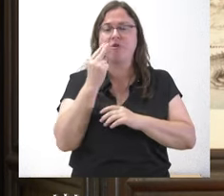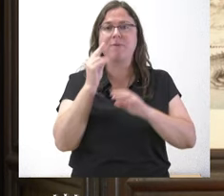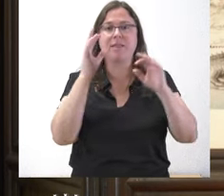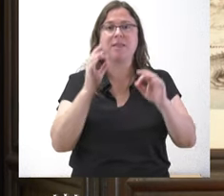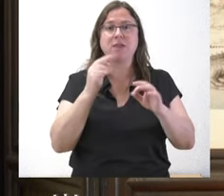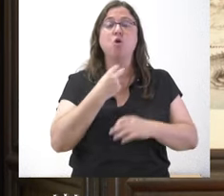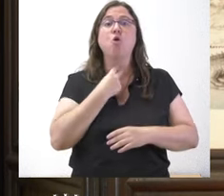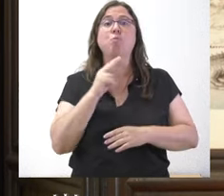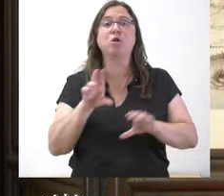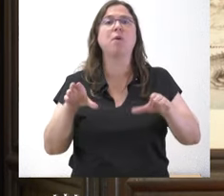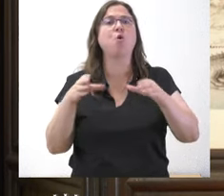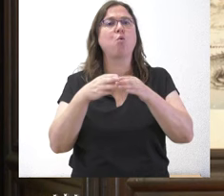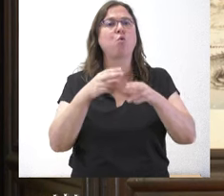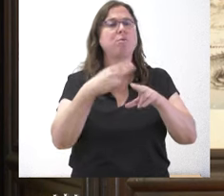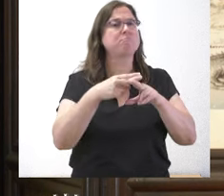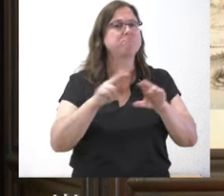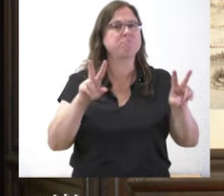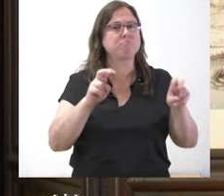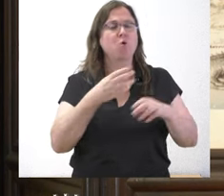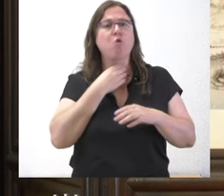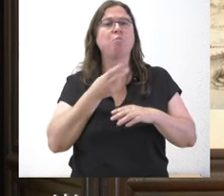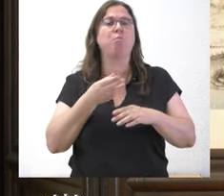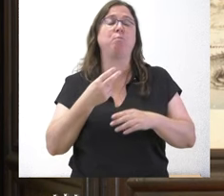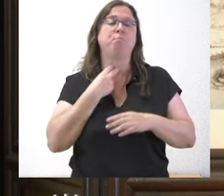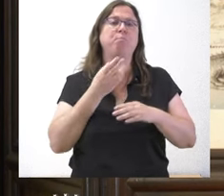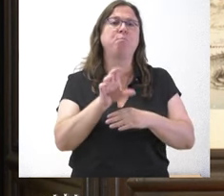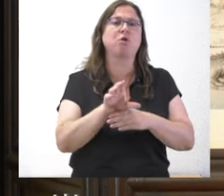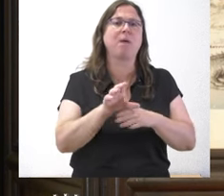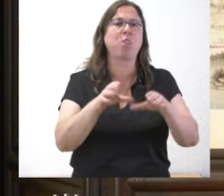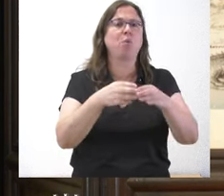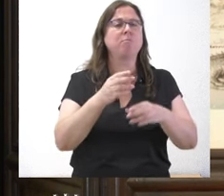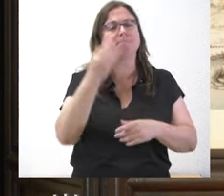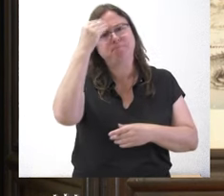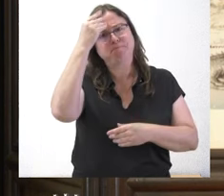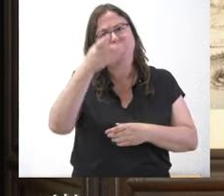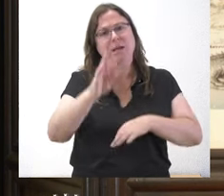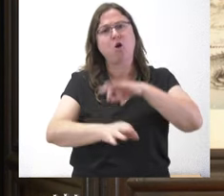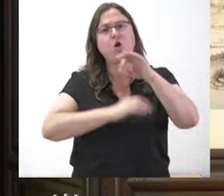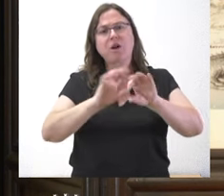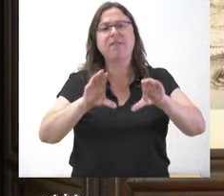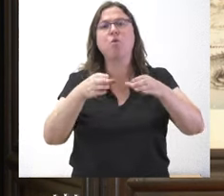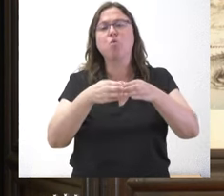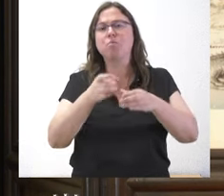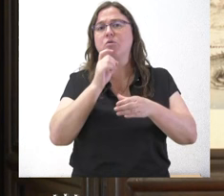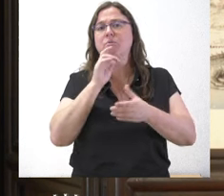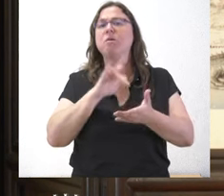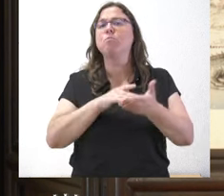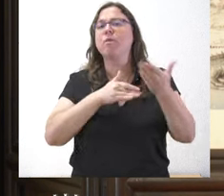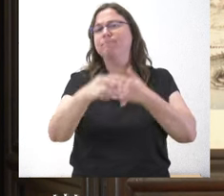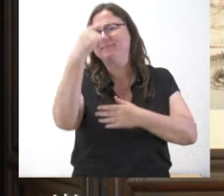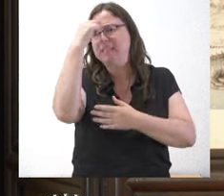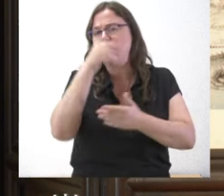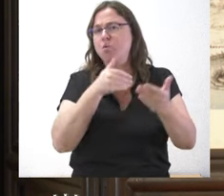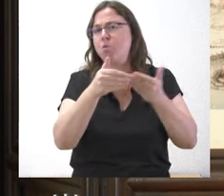portavoz del grupo parlamentario o nueva portavoz del grupo parlamentario no sé qué previsiones tiene la organización del grupo parlamentario cuando podremos conocer